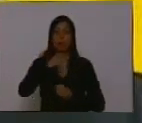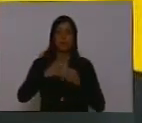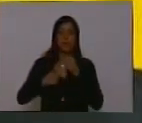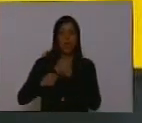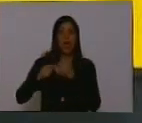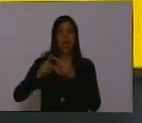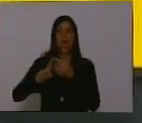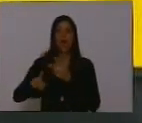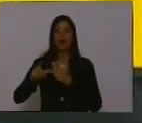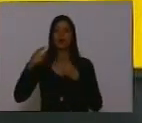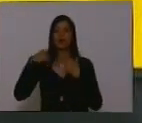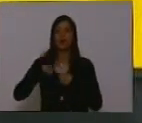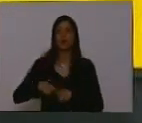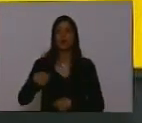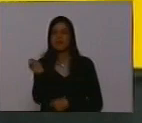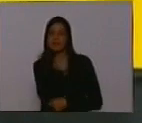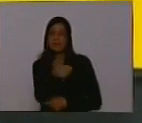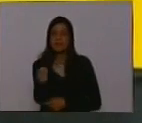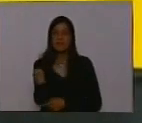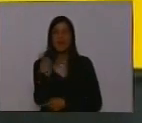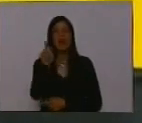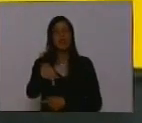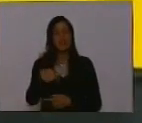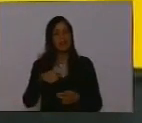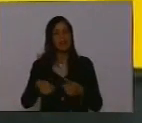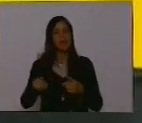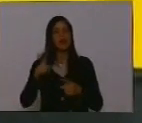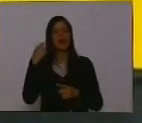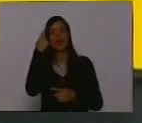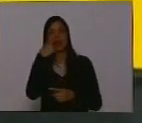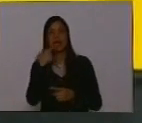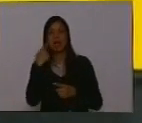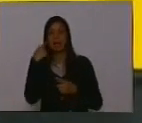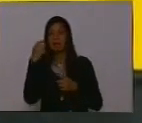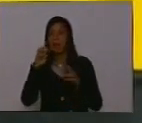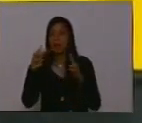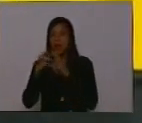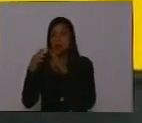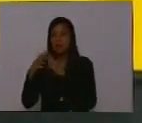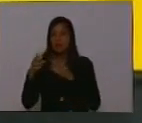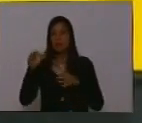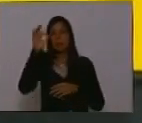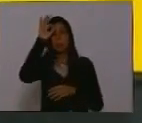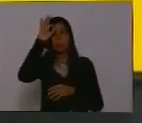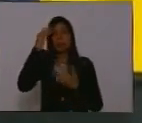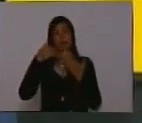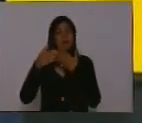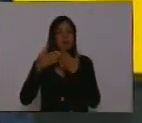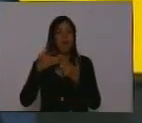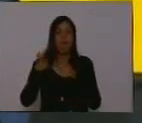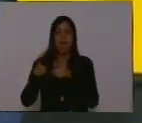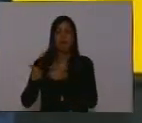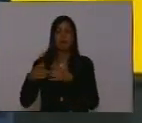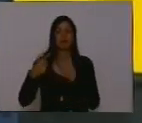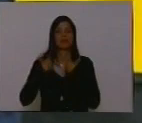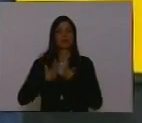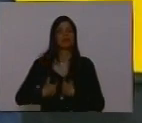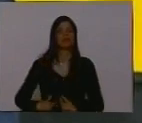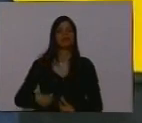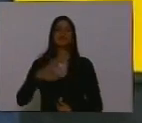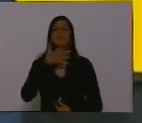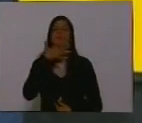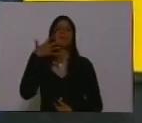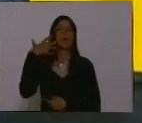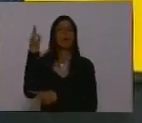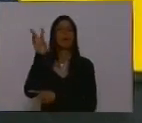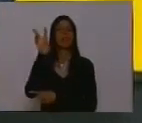Limardo y de muchas caras, quizás no visibles, pero que han reivindicado y que han llevado el tricolor y la bandera de Venezuela en